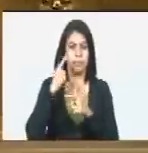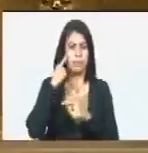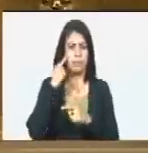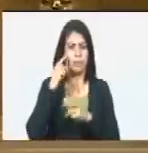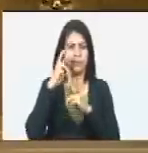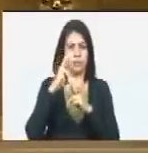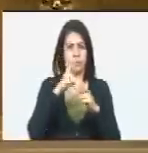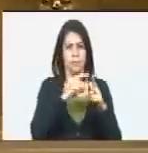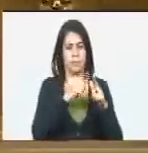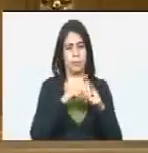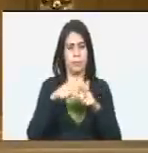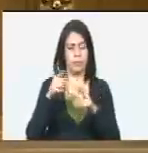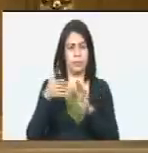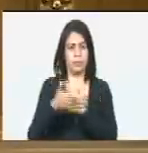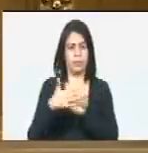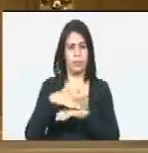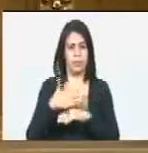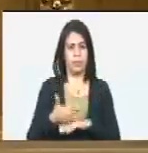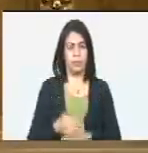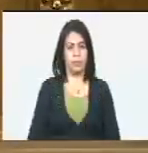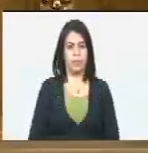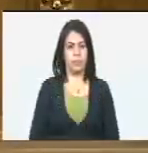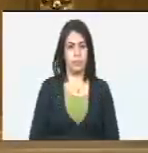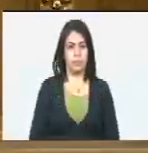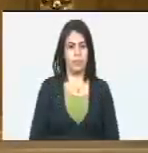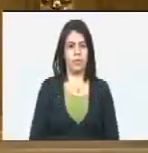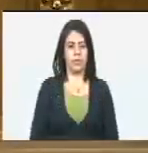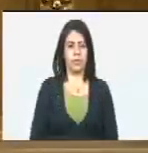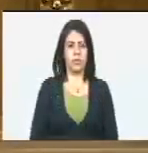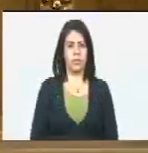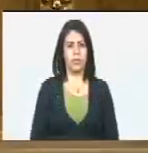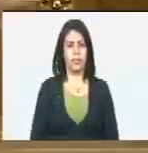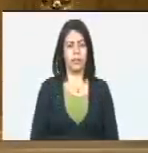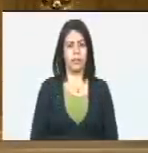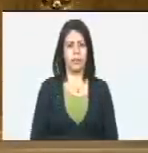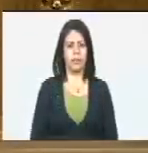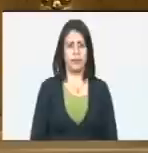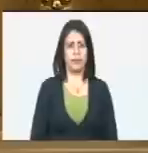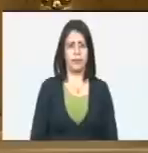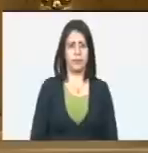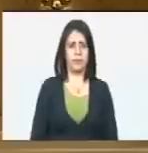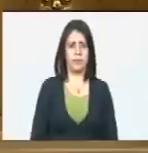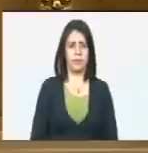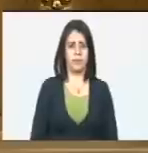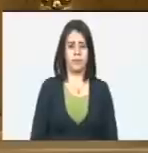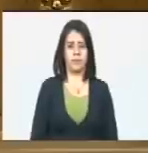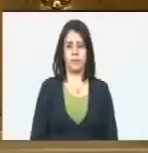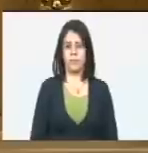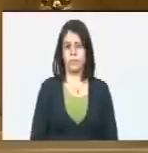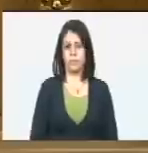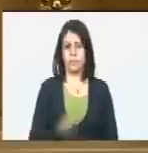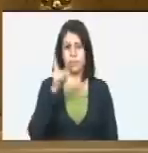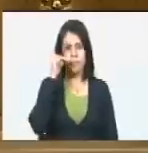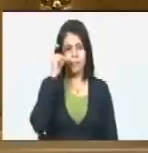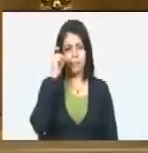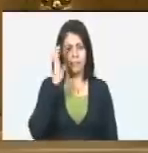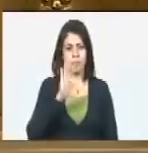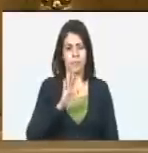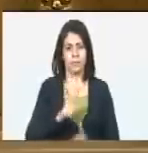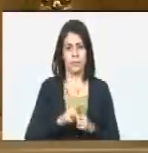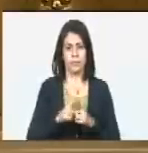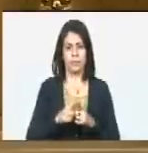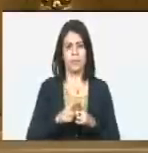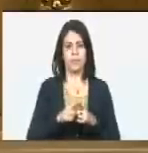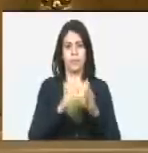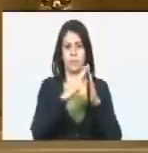Petare, desde Gramovén, desde La Vega, desde La Silsa, la gente comenzó a golparse en Miraflores pidiendo